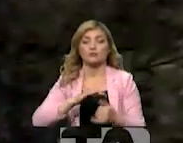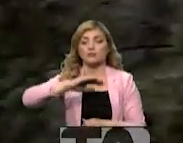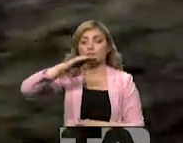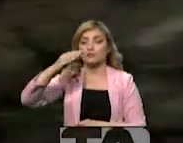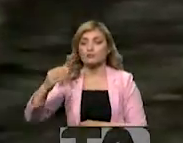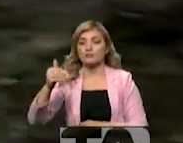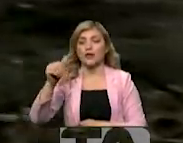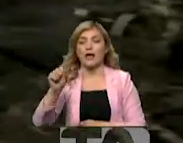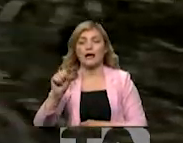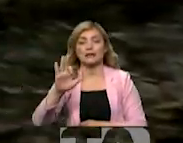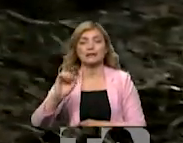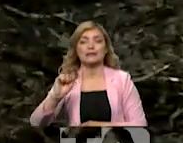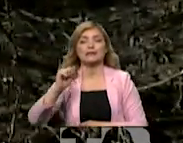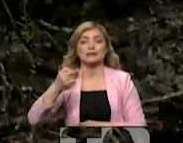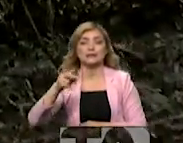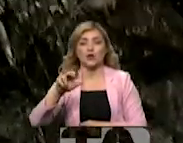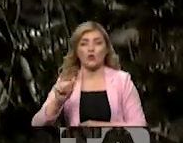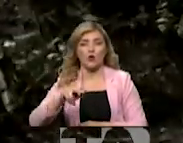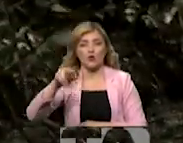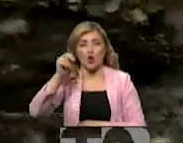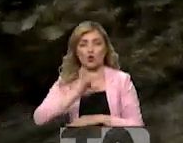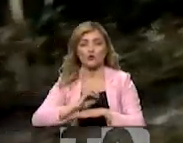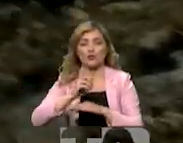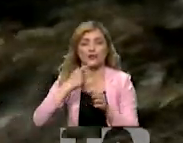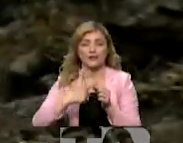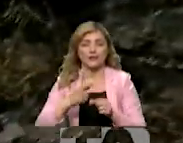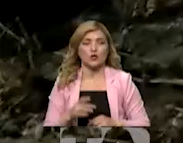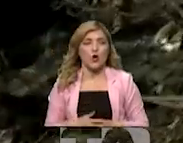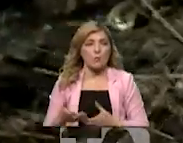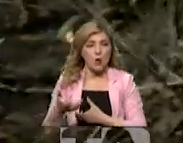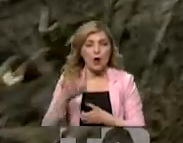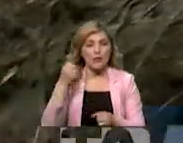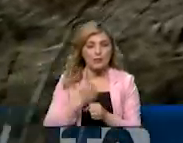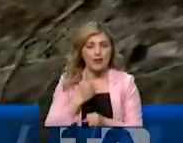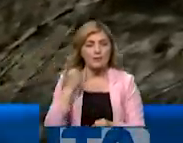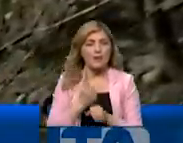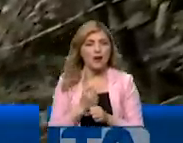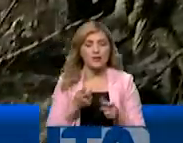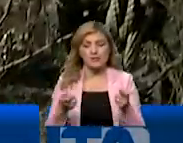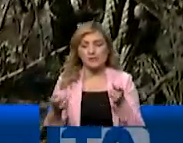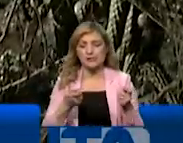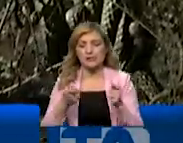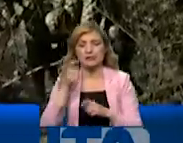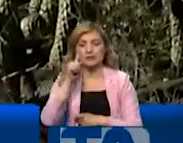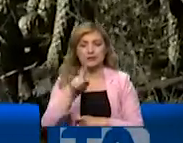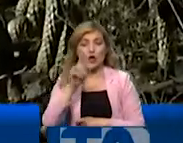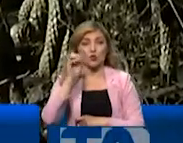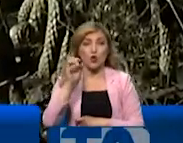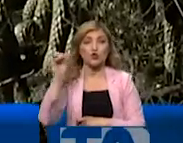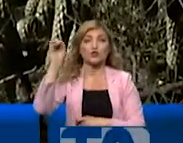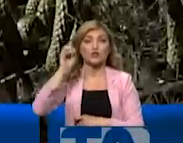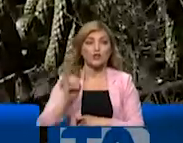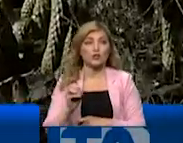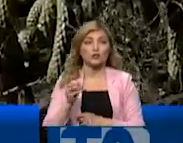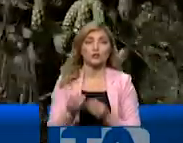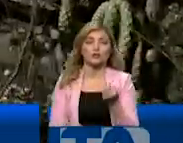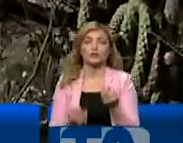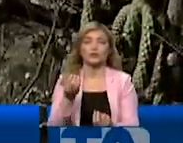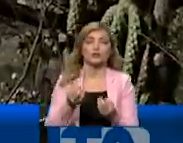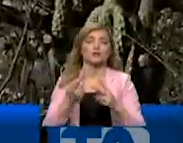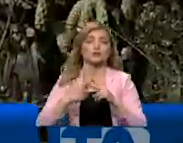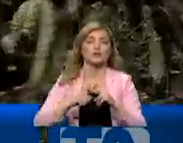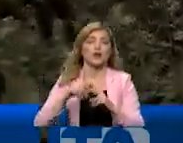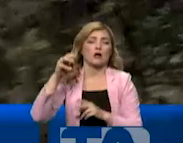casita agua en el noroccidente de la capital bomberos trabajan para sofocar en un 100% este incendio que